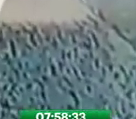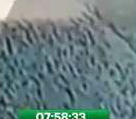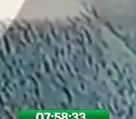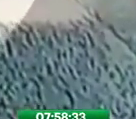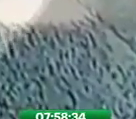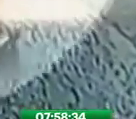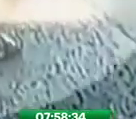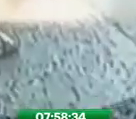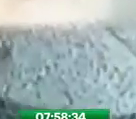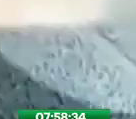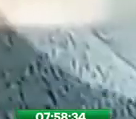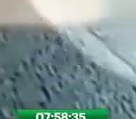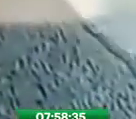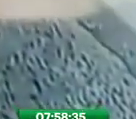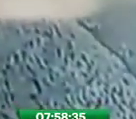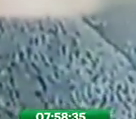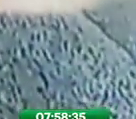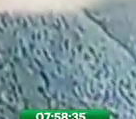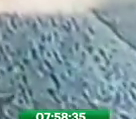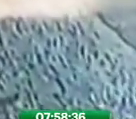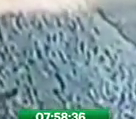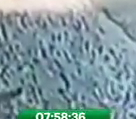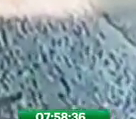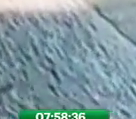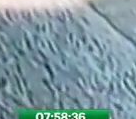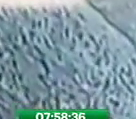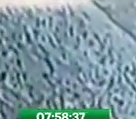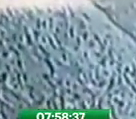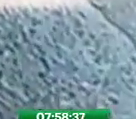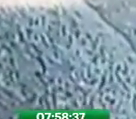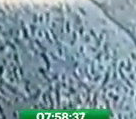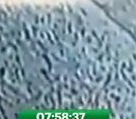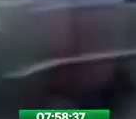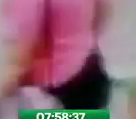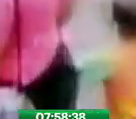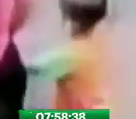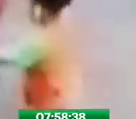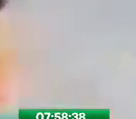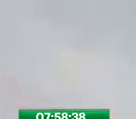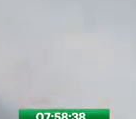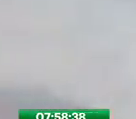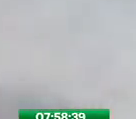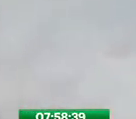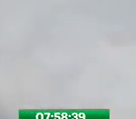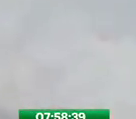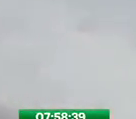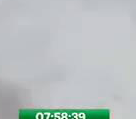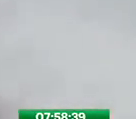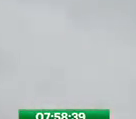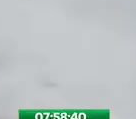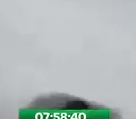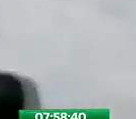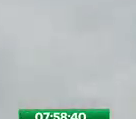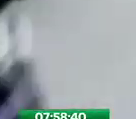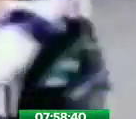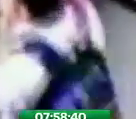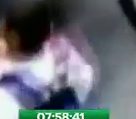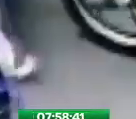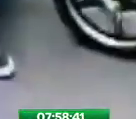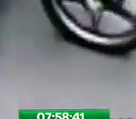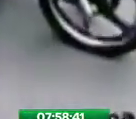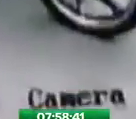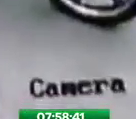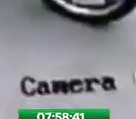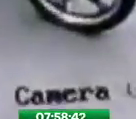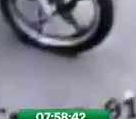operativos para ubicar a los autores del robo. Motorizados atracaron a una mujer que caminaba junto a sus 2 pequeños hijos